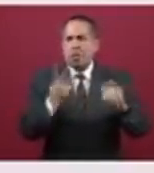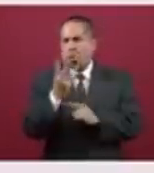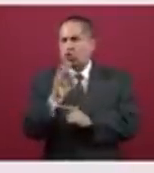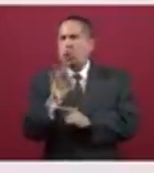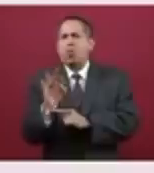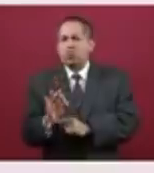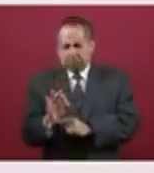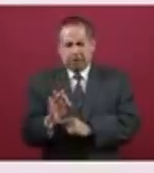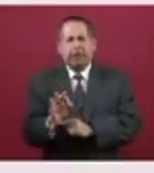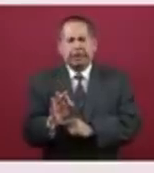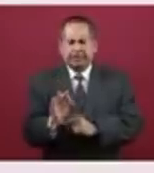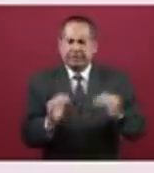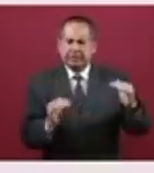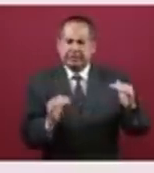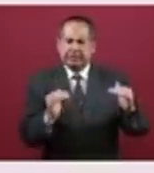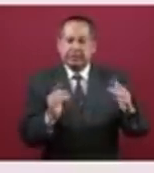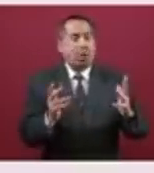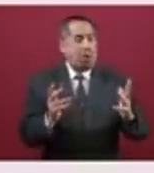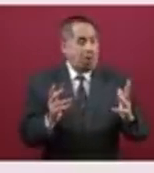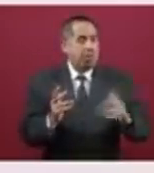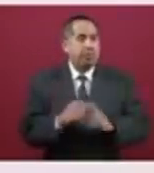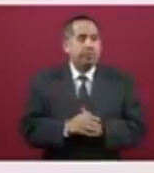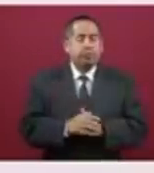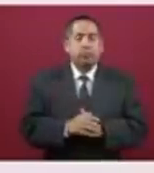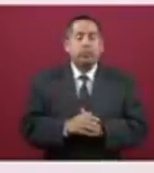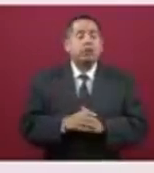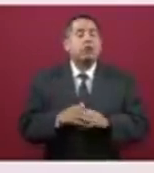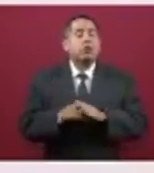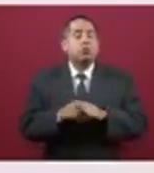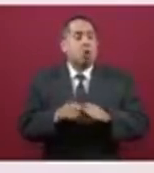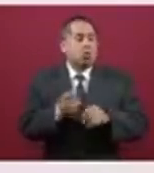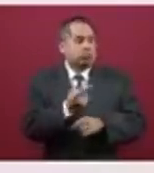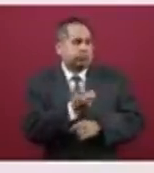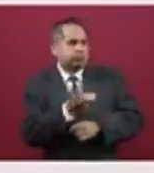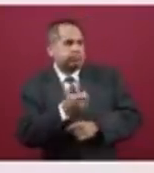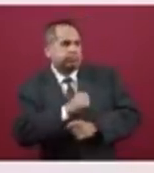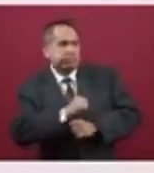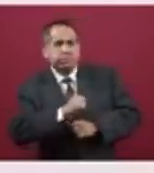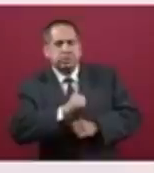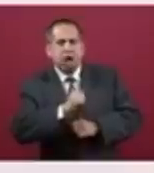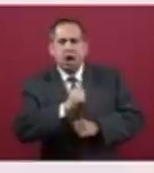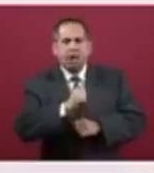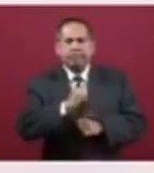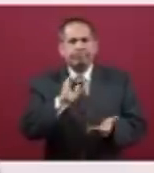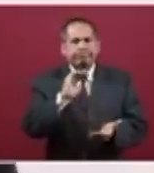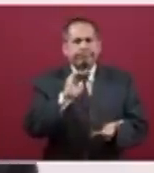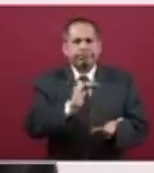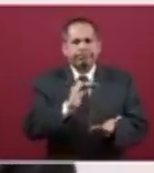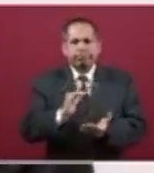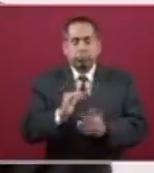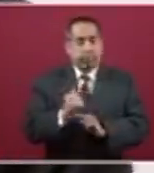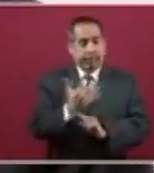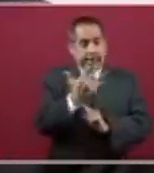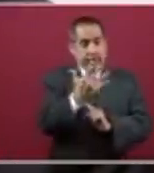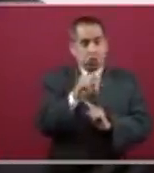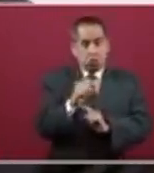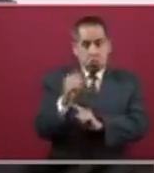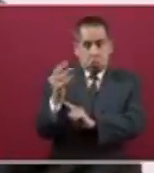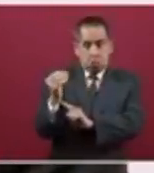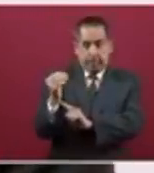4%. La inflación ha bajado de